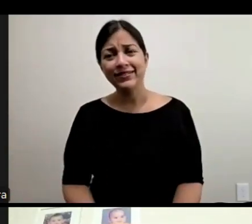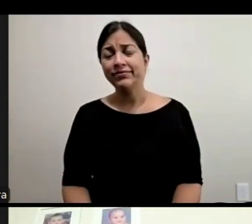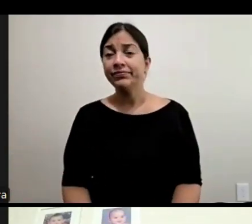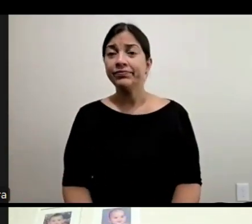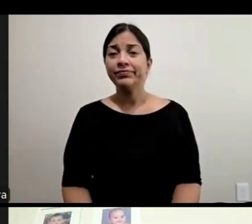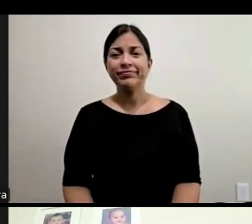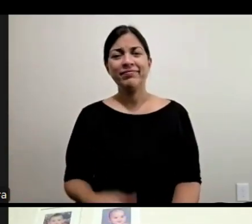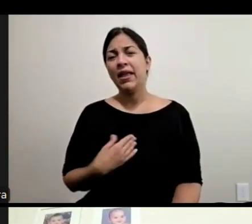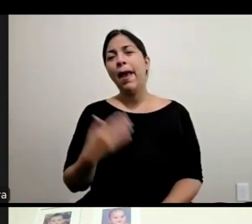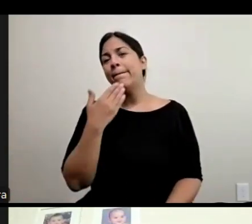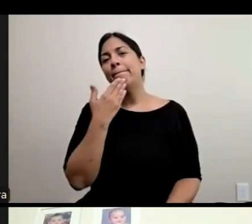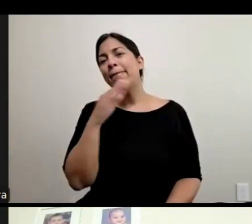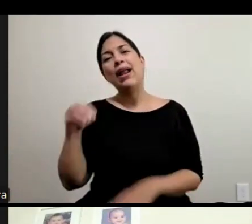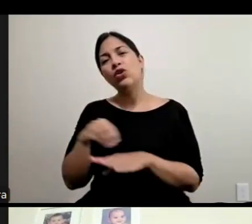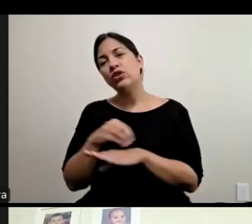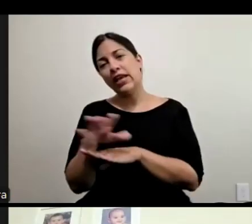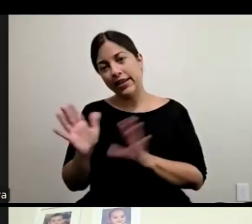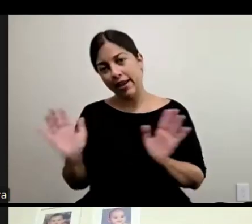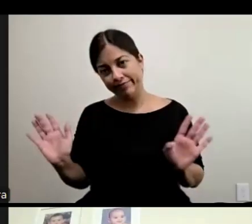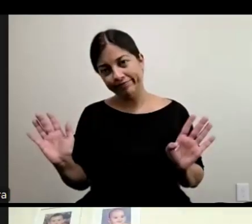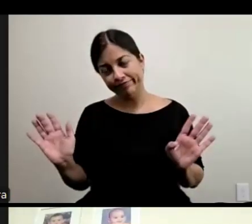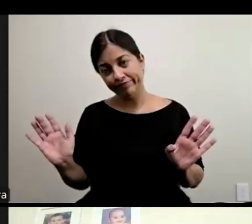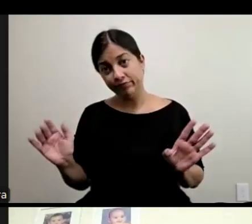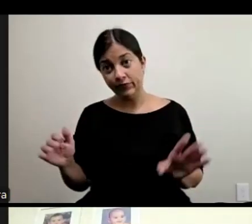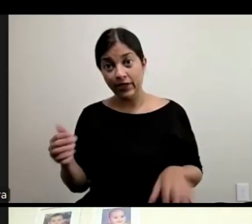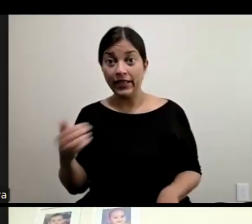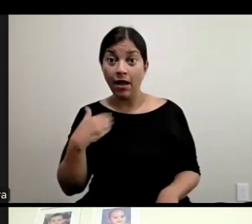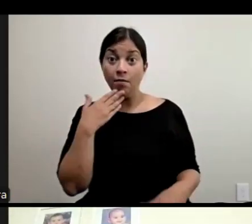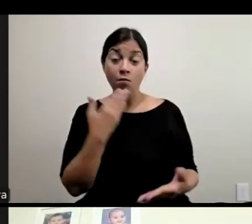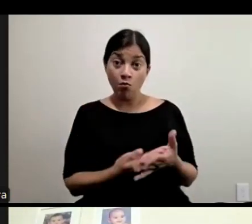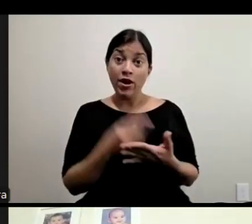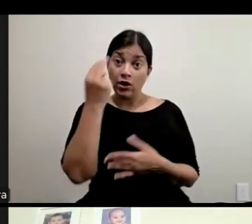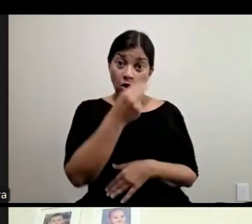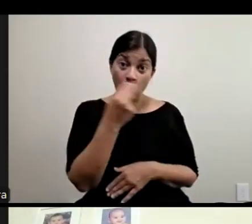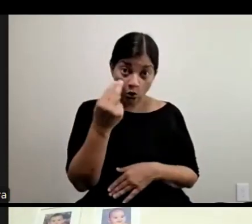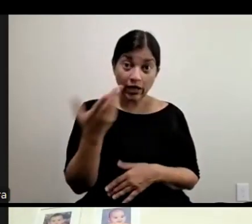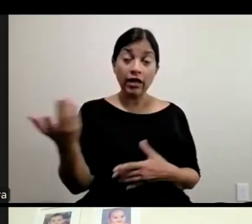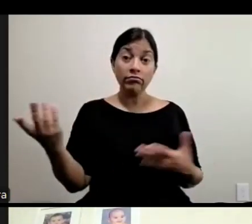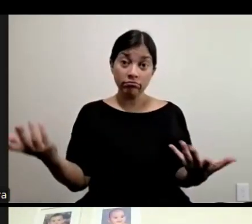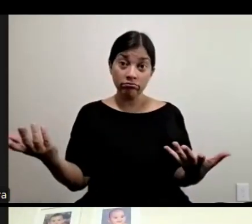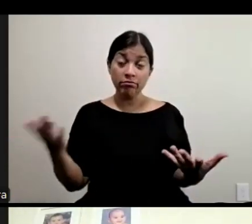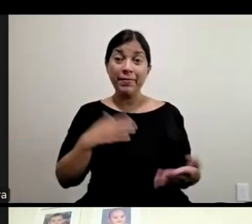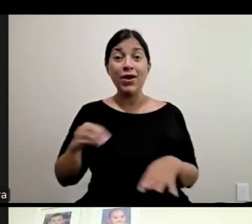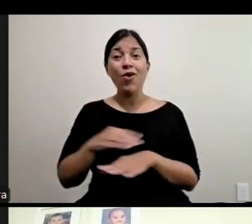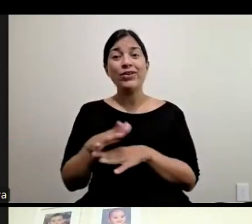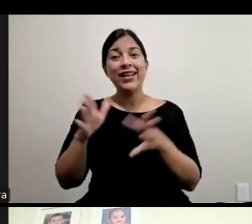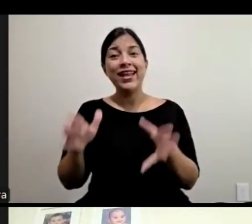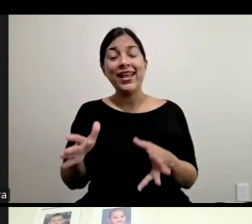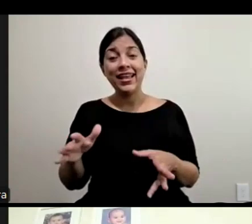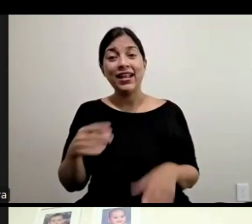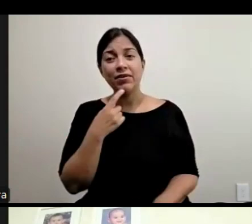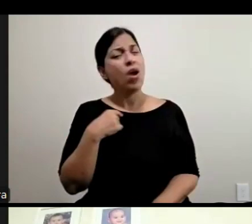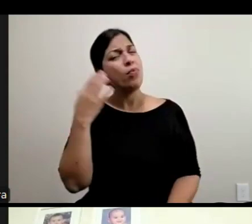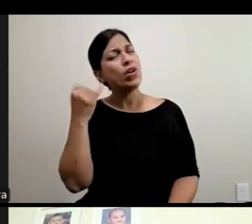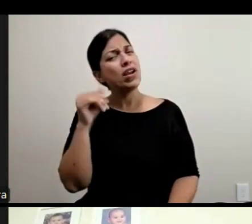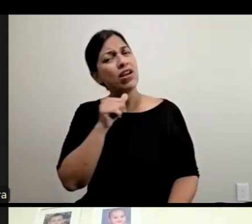mala consejería. Mala consejería porque como tenía buena nota, buenas puntuaciones, pues la orientadora de aquel tiempo me dijo, ¿y por qué tú no te vas